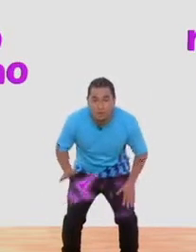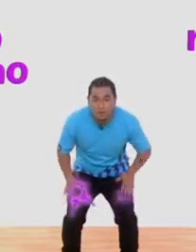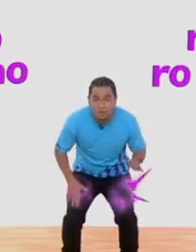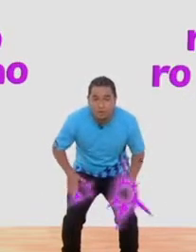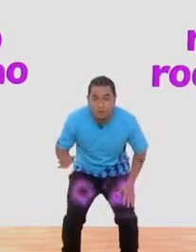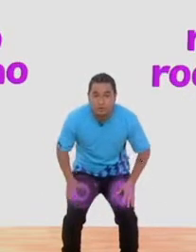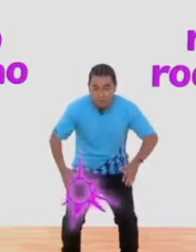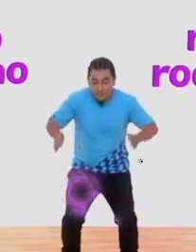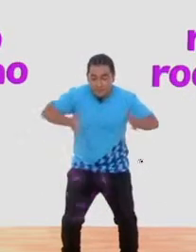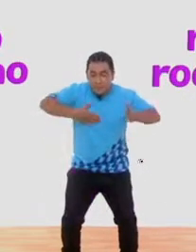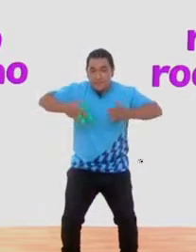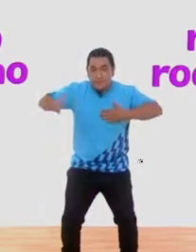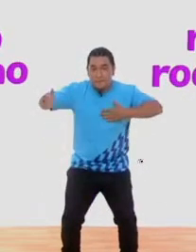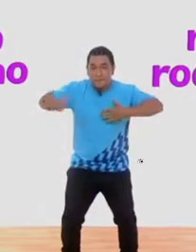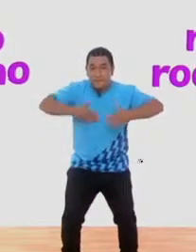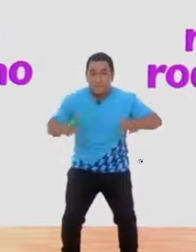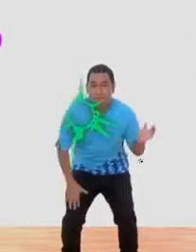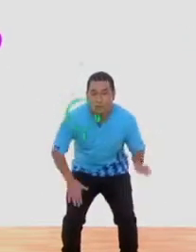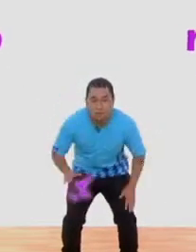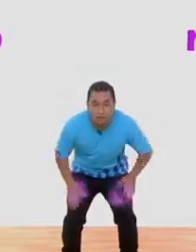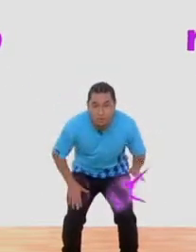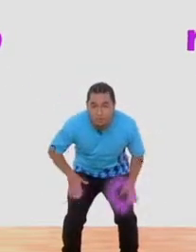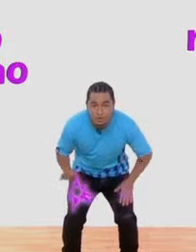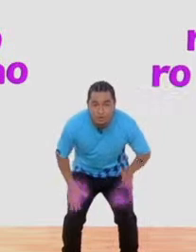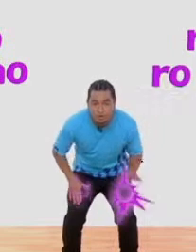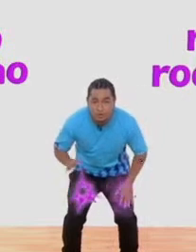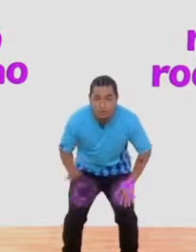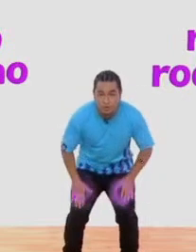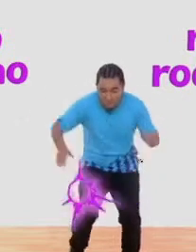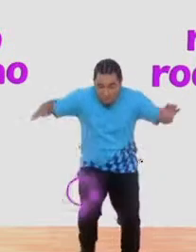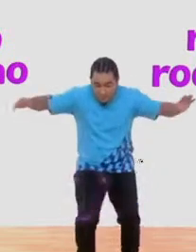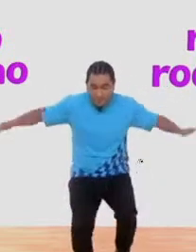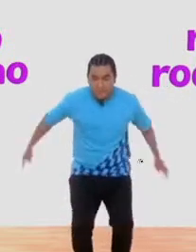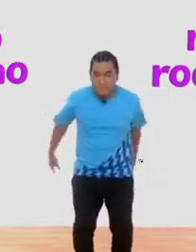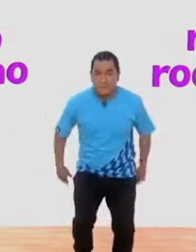Y yo también lo voy a compartir with you.